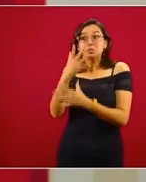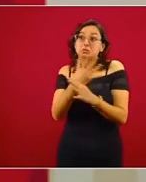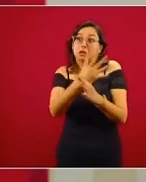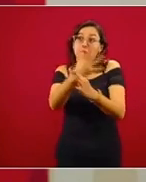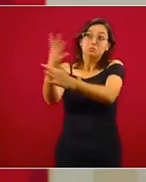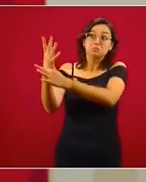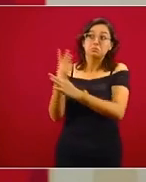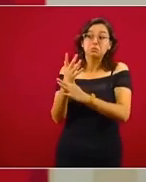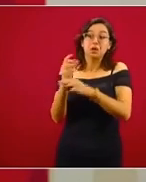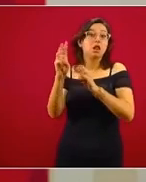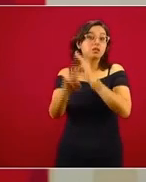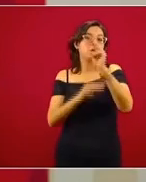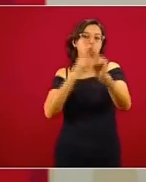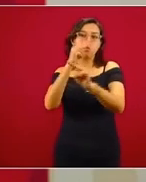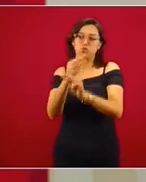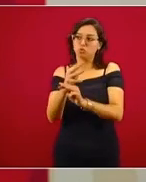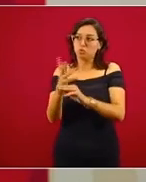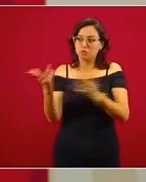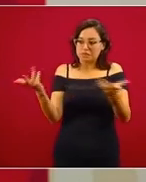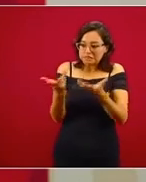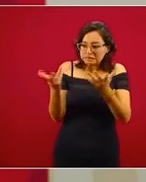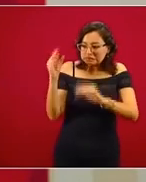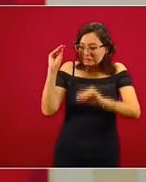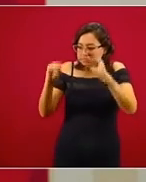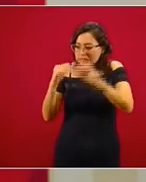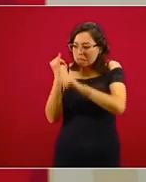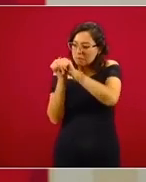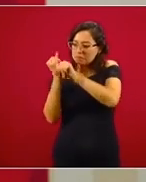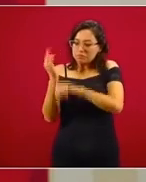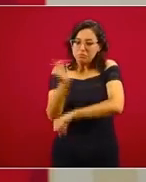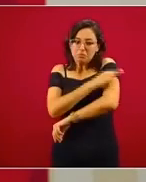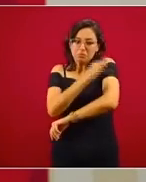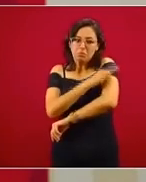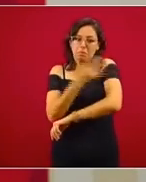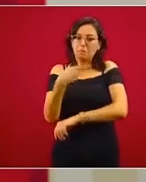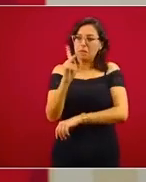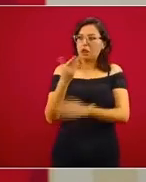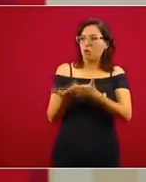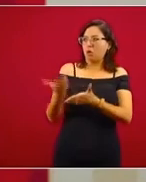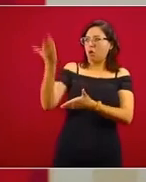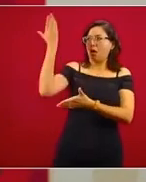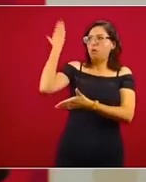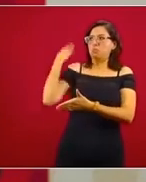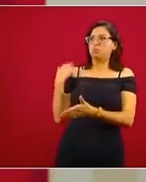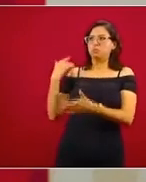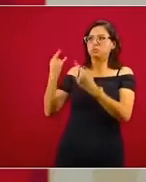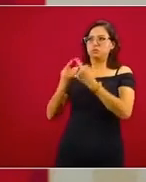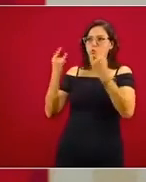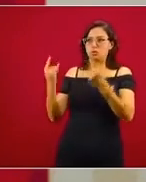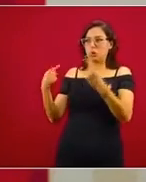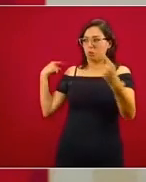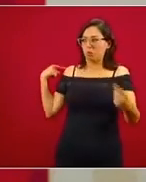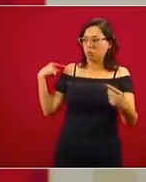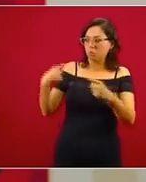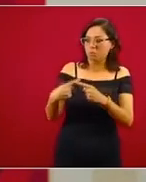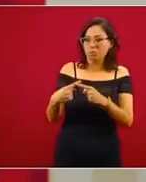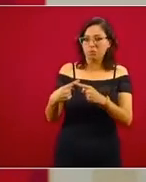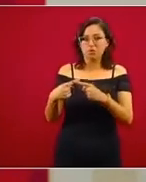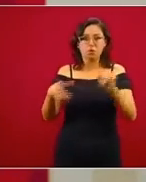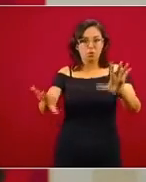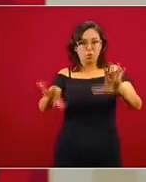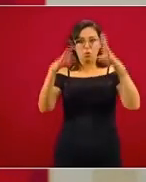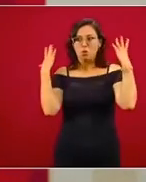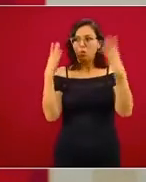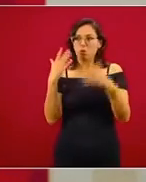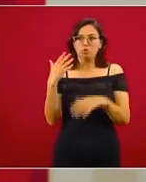the pero world of for research for nunca se ha developing a visto que una vaccination, vacuna se logre tener en un but periodo we have never sumamente seen